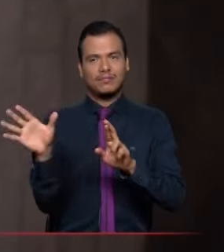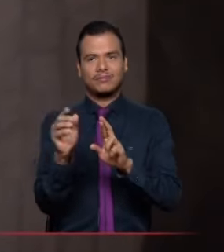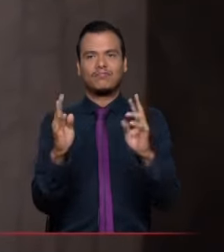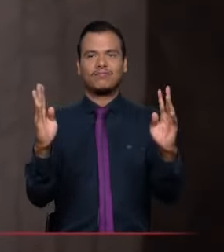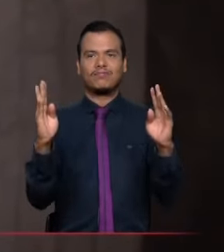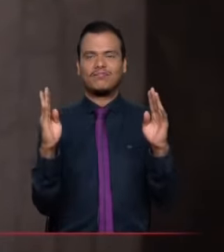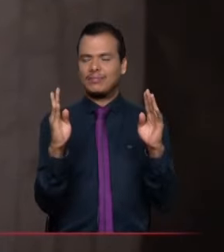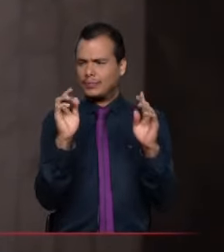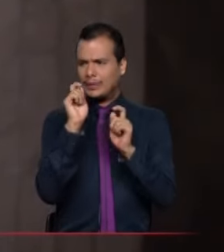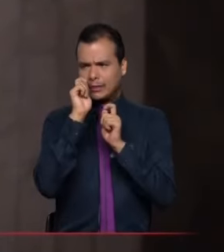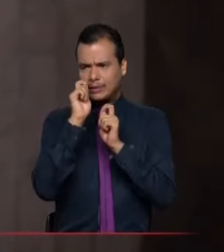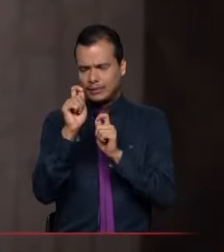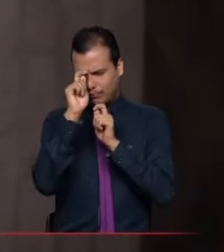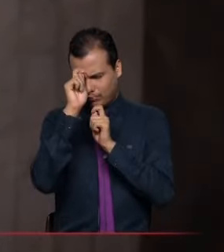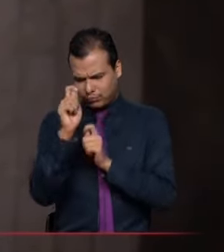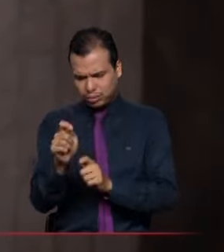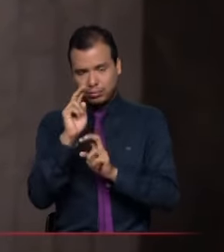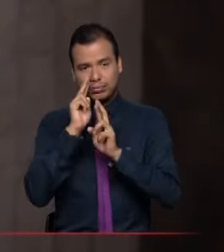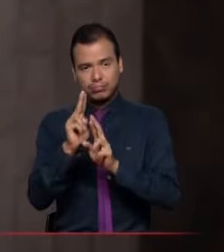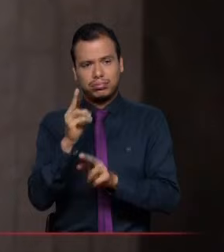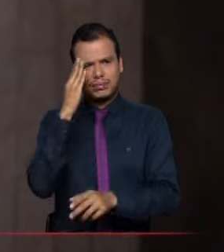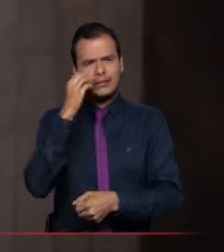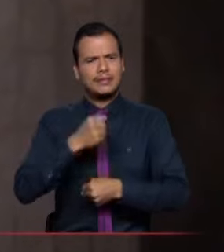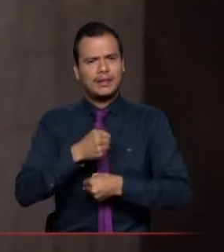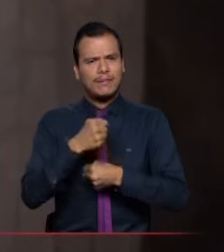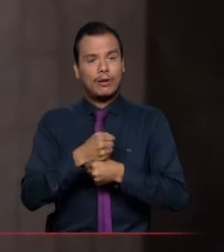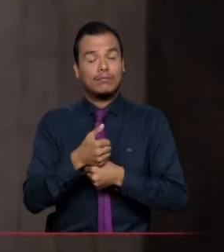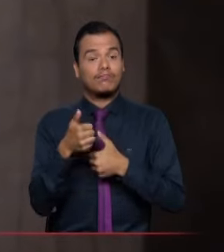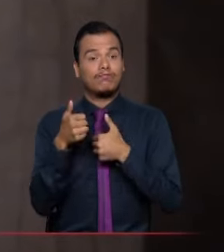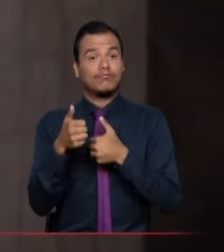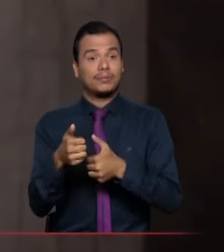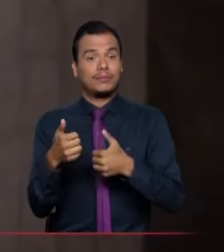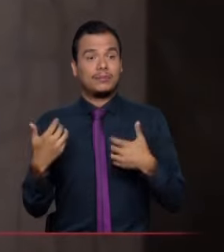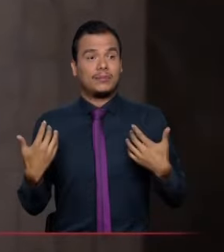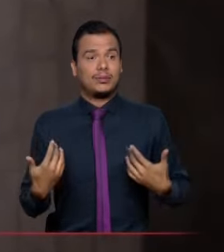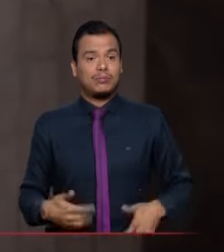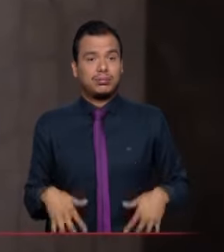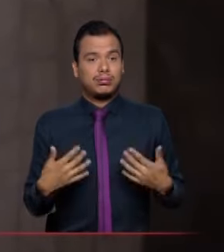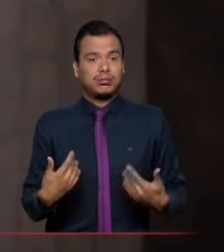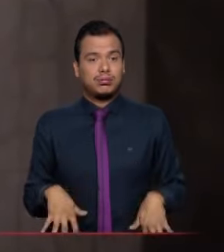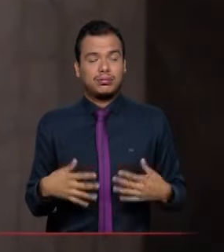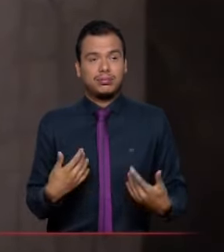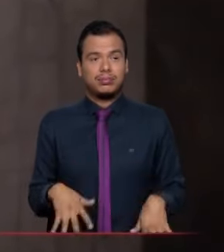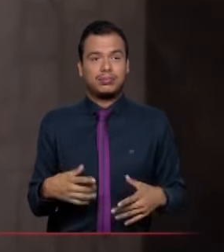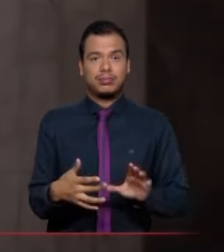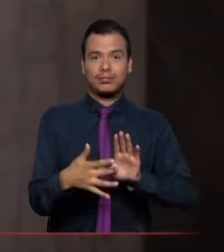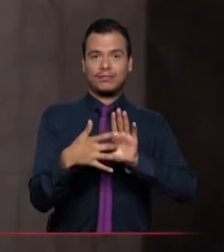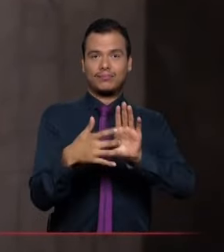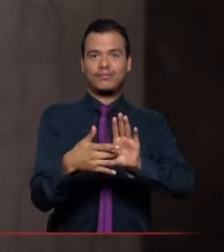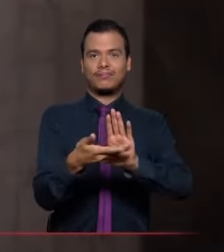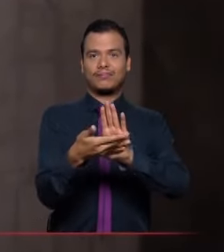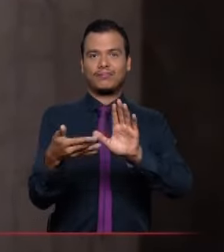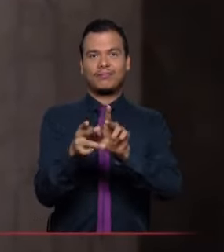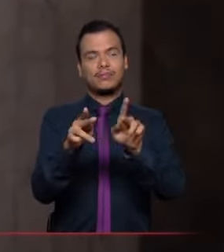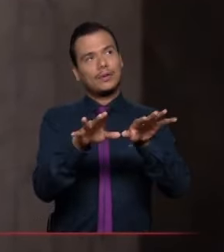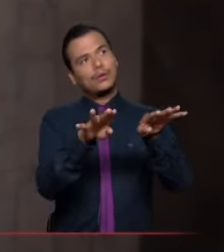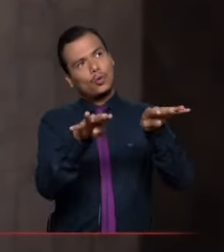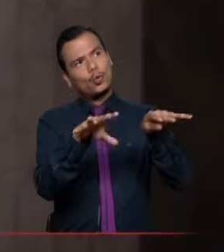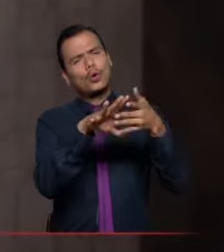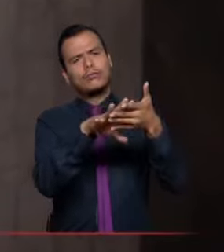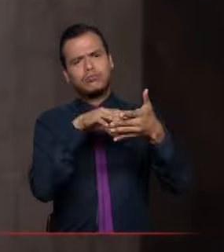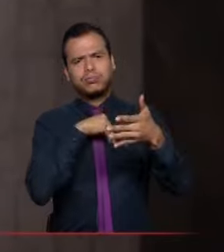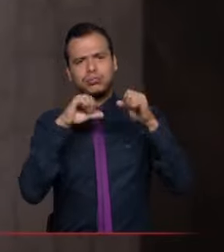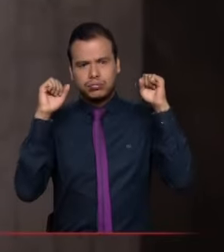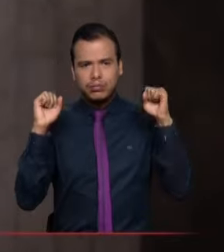señor agente retirado en reconocimiento a su labor institucional, su entrega a la patria y su legado para todos nosotros,